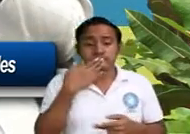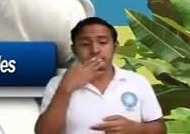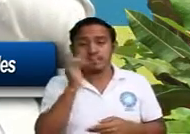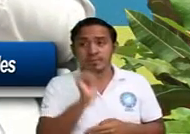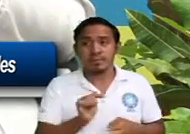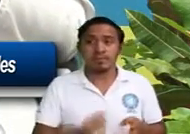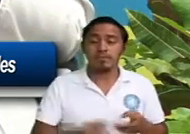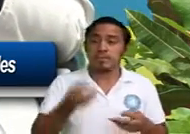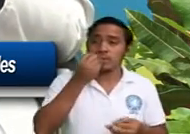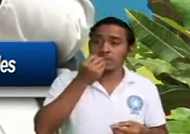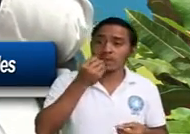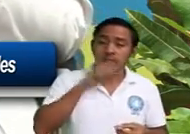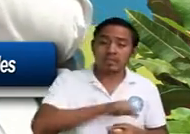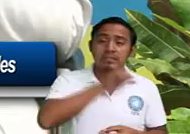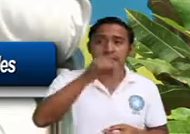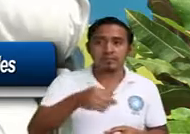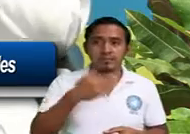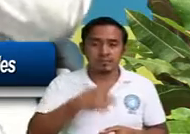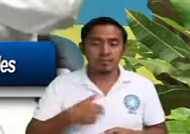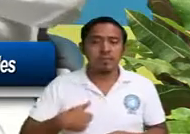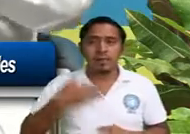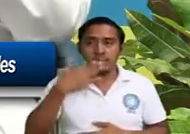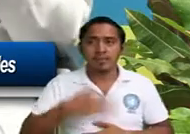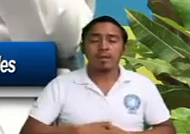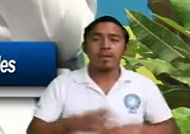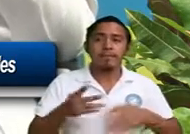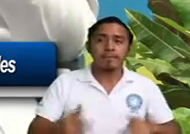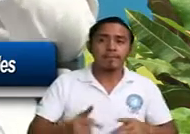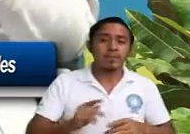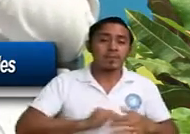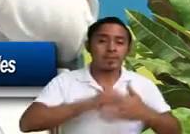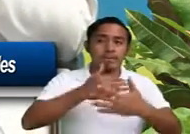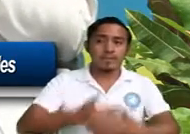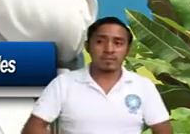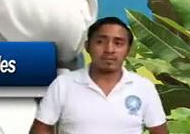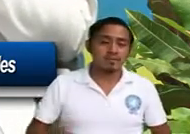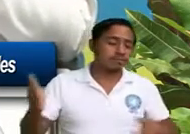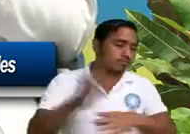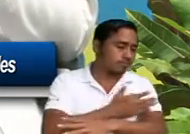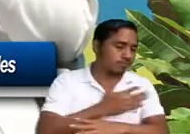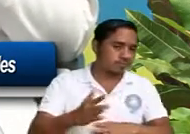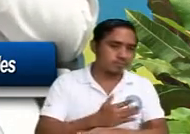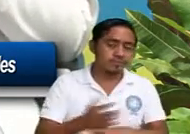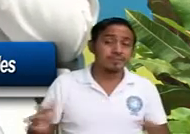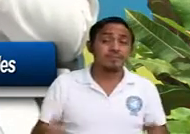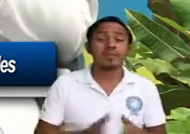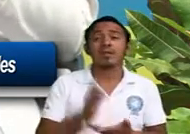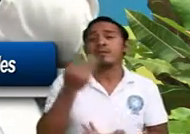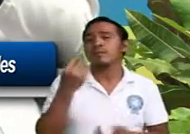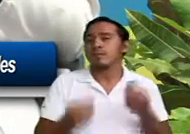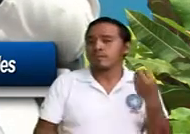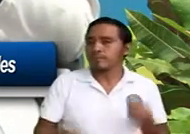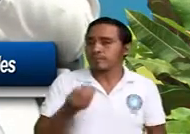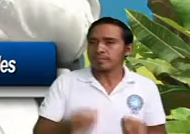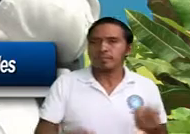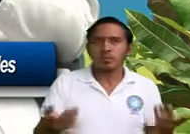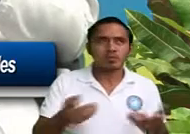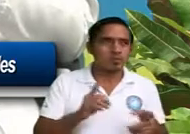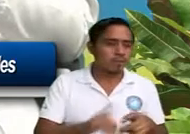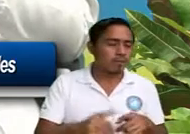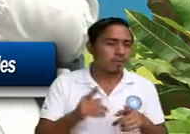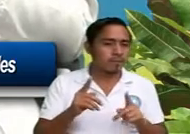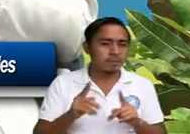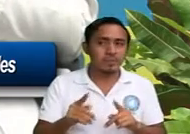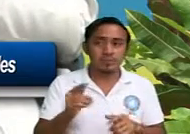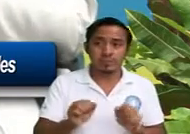que cometen bullying. Pero cuando estamos hablando de embarazos gemelares es totalmente diferente. Y esto va a depender del tipo de